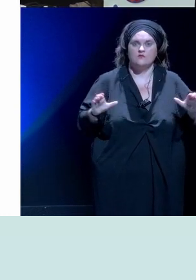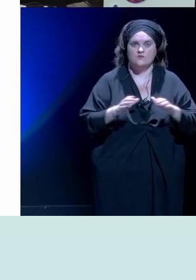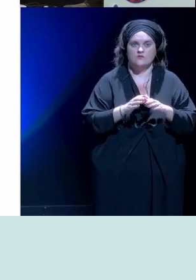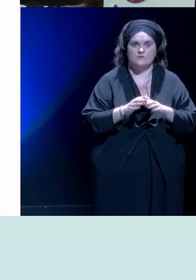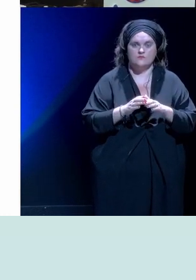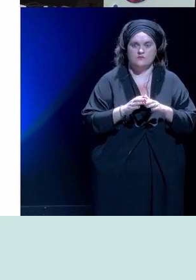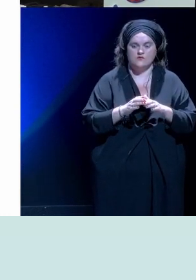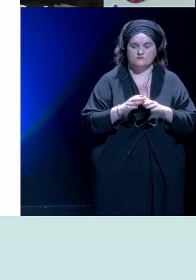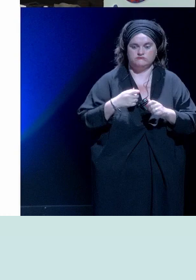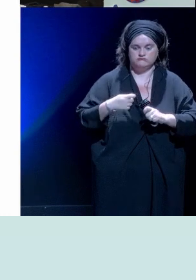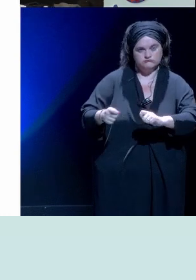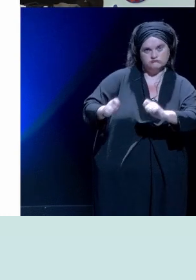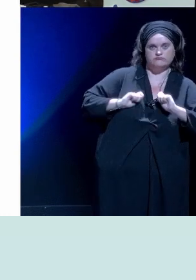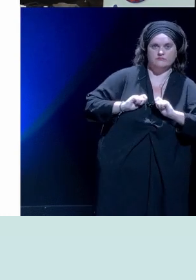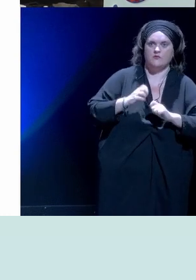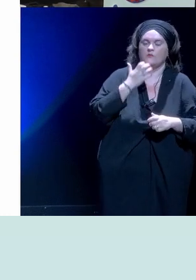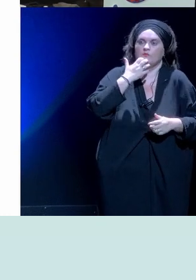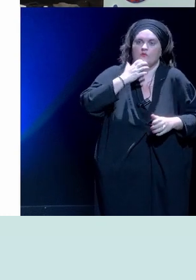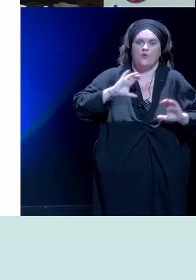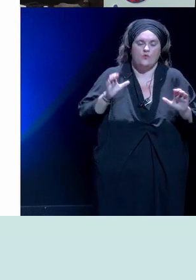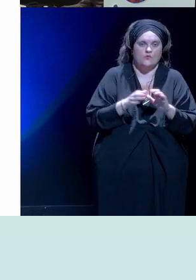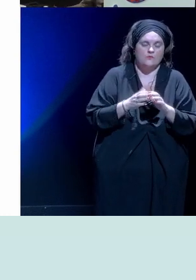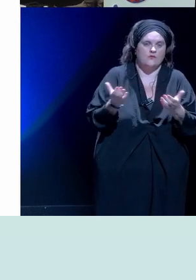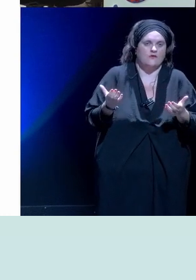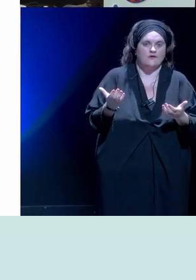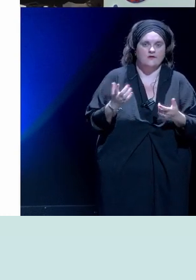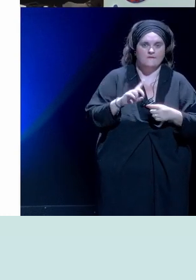nuestro nacimiento, un grupo que puede ser la familia, un clan, una nación.